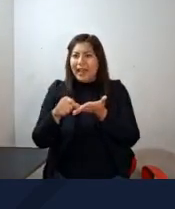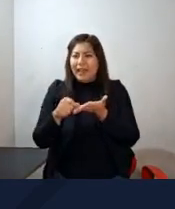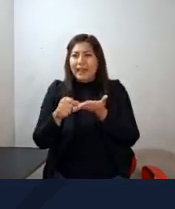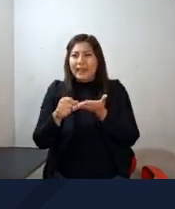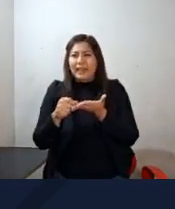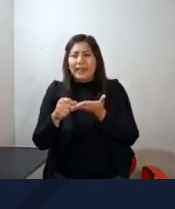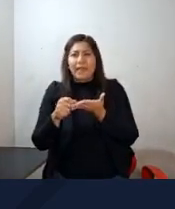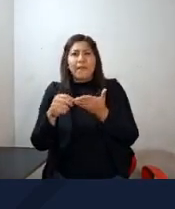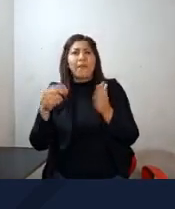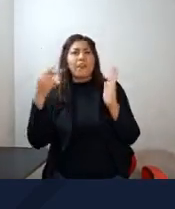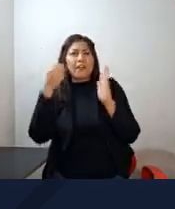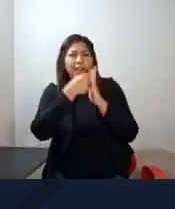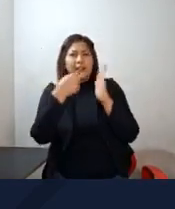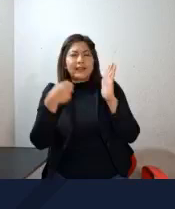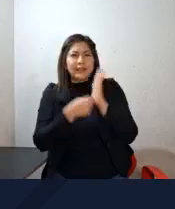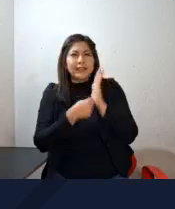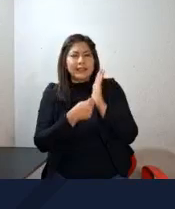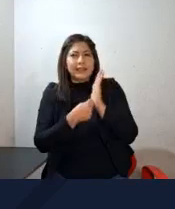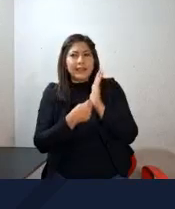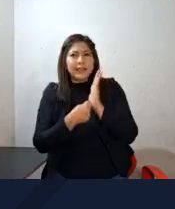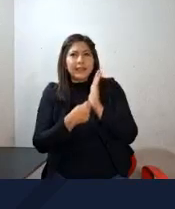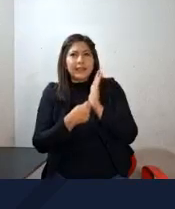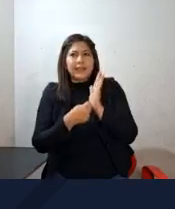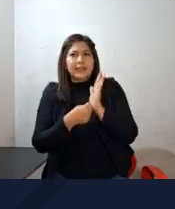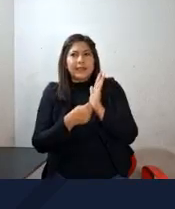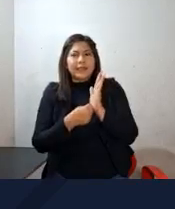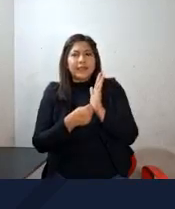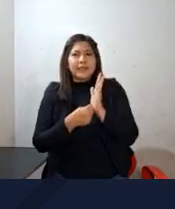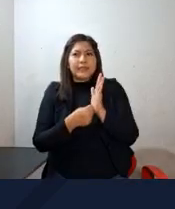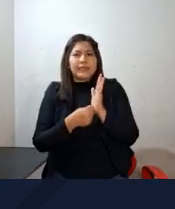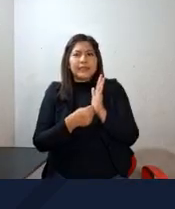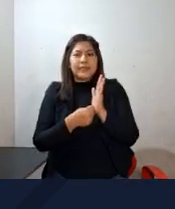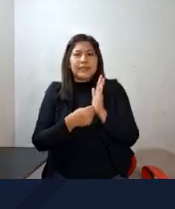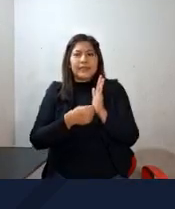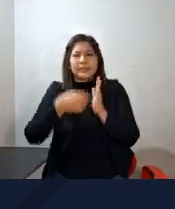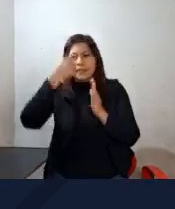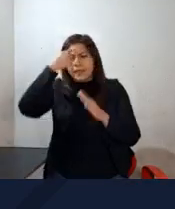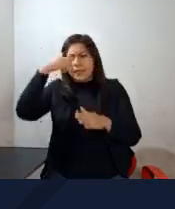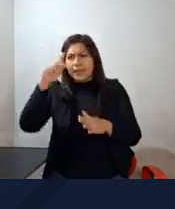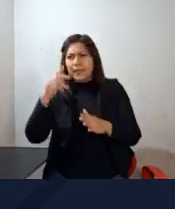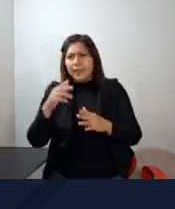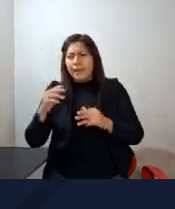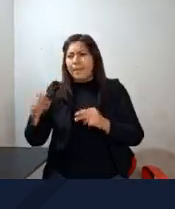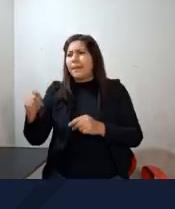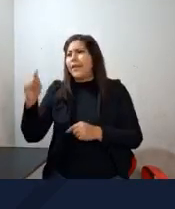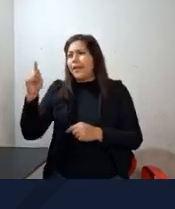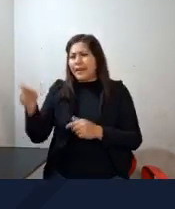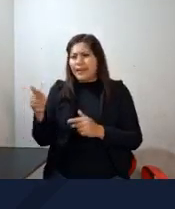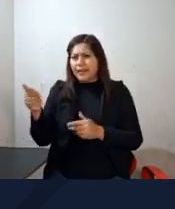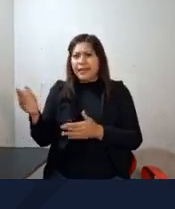para que se elabore su testamento ante un notario.